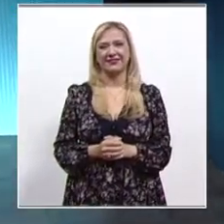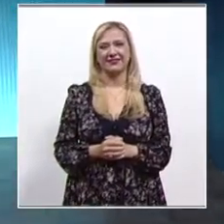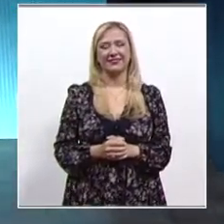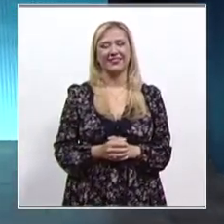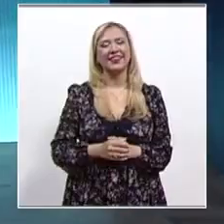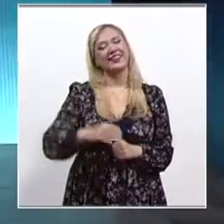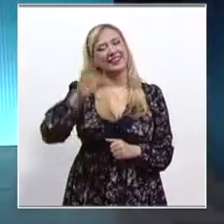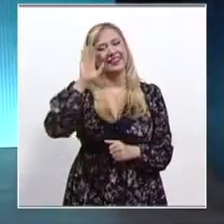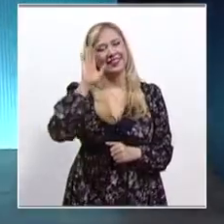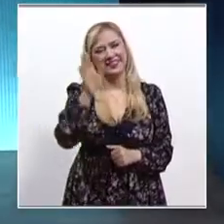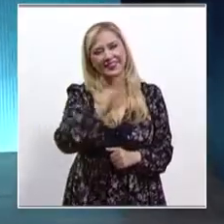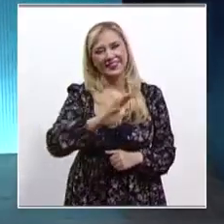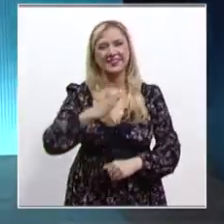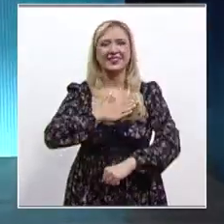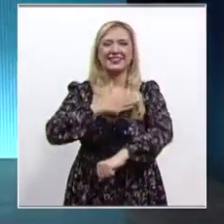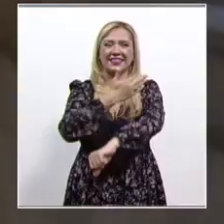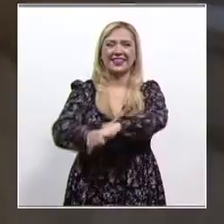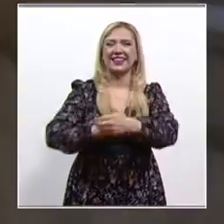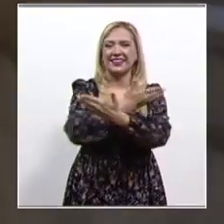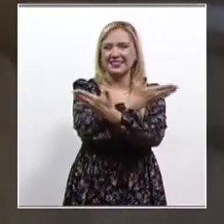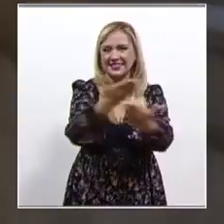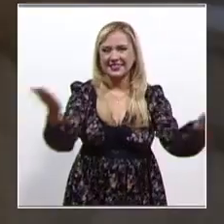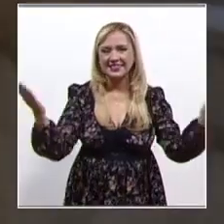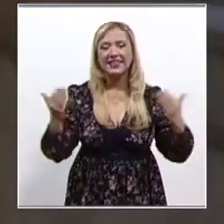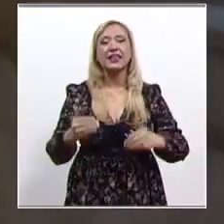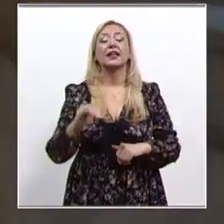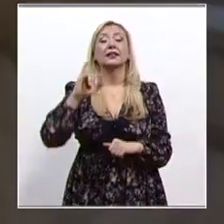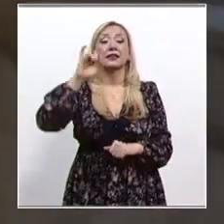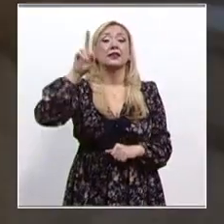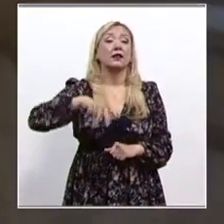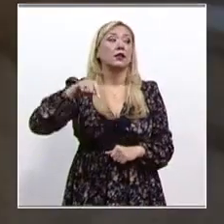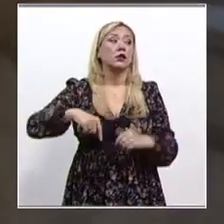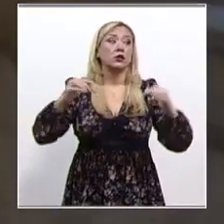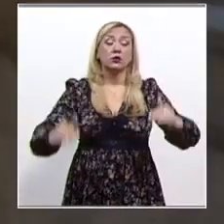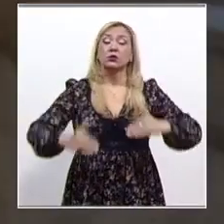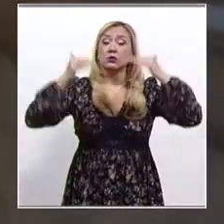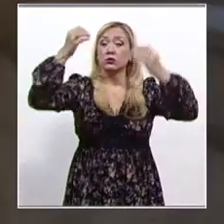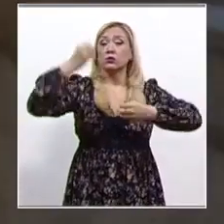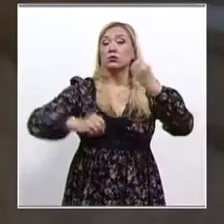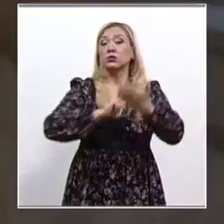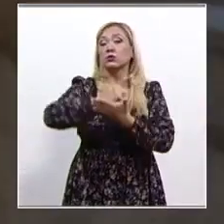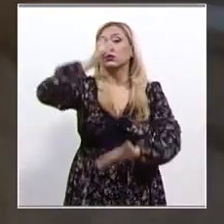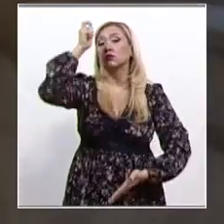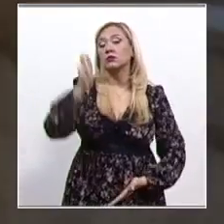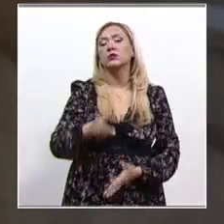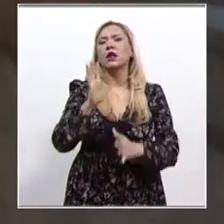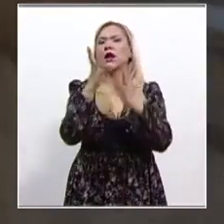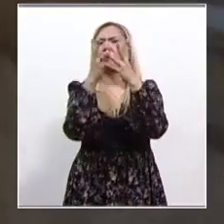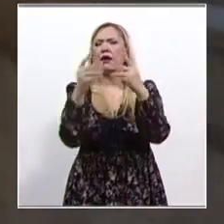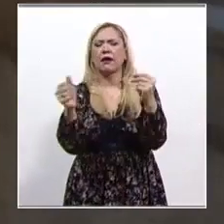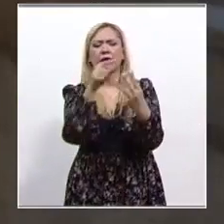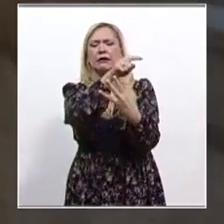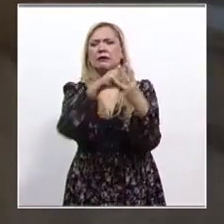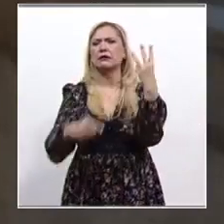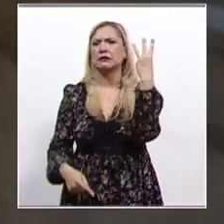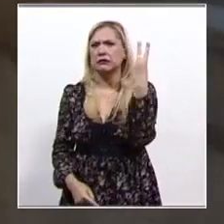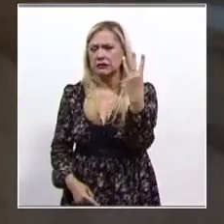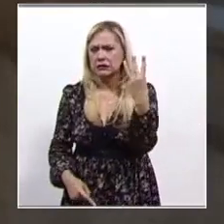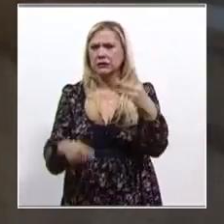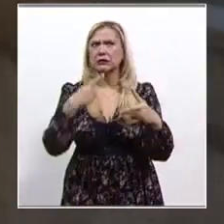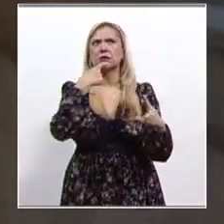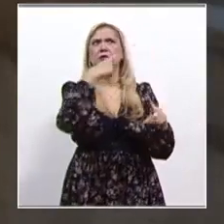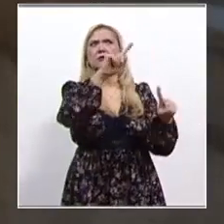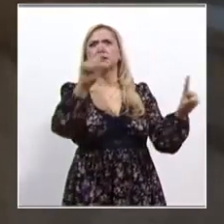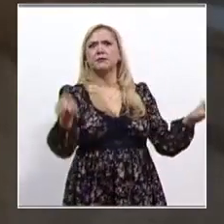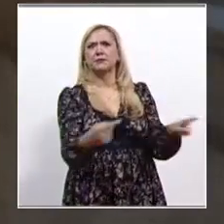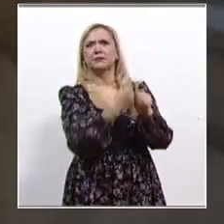¿Qué tal? Muy buenas tardes a todas las personas que siguen esta transmisión. El Pleno de la Suprema Corte de Justicia resolvió 3 acciones de